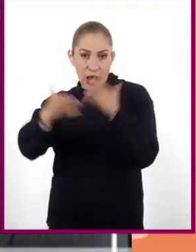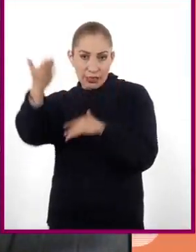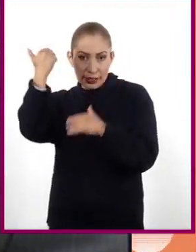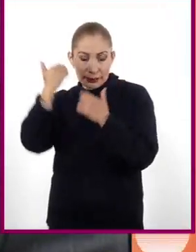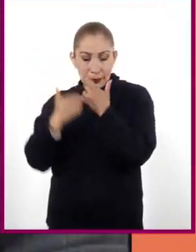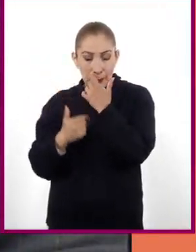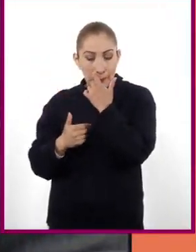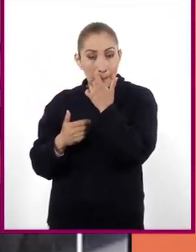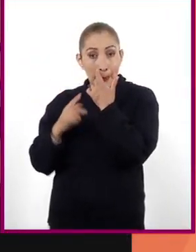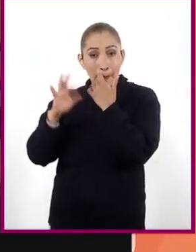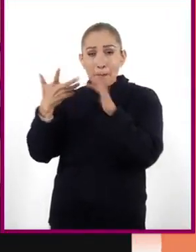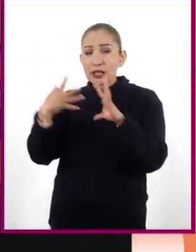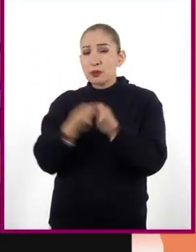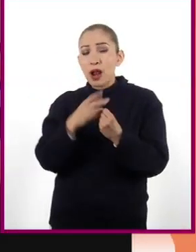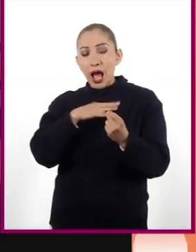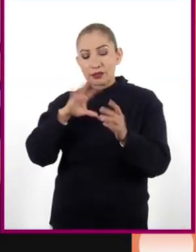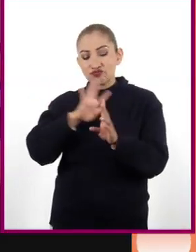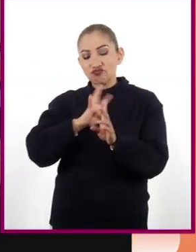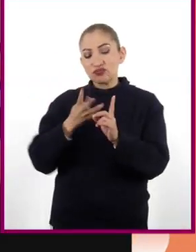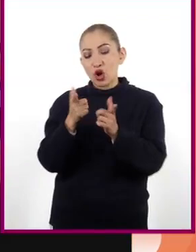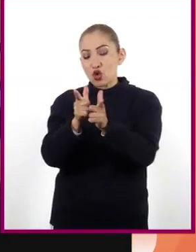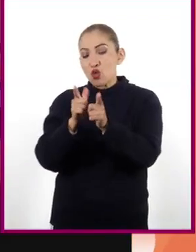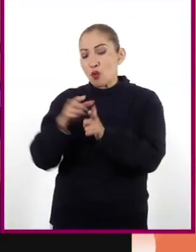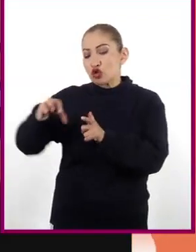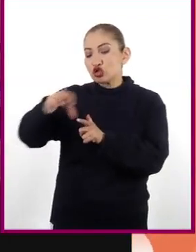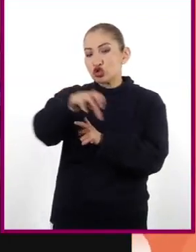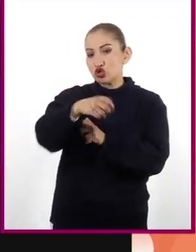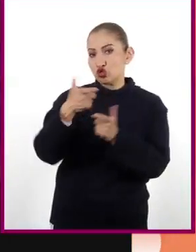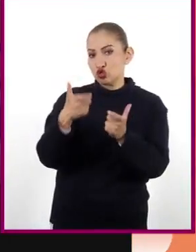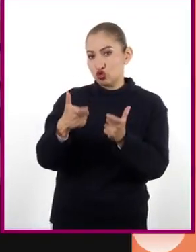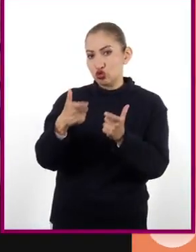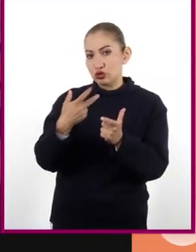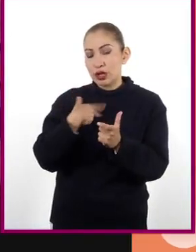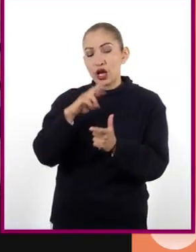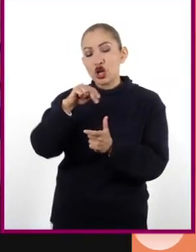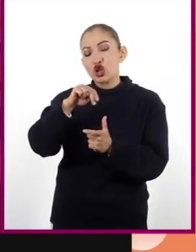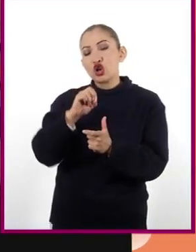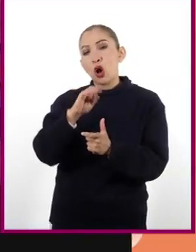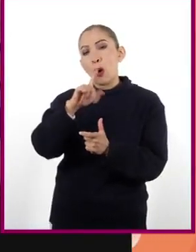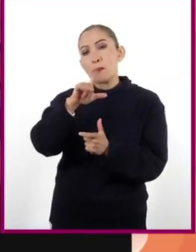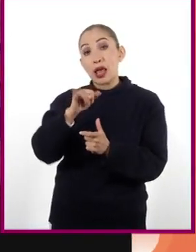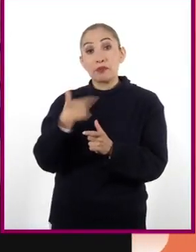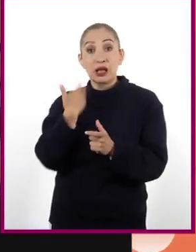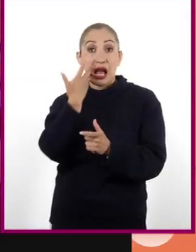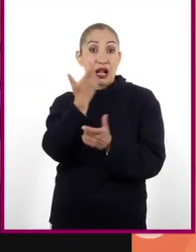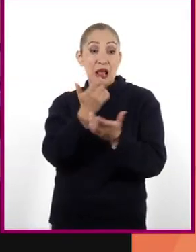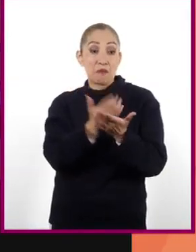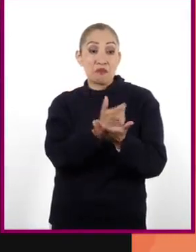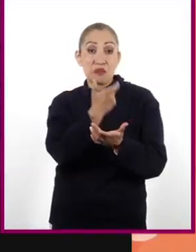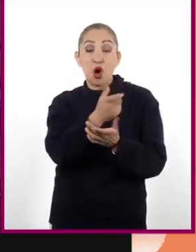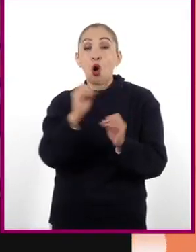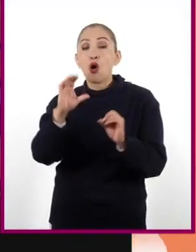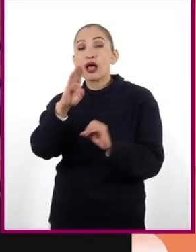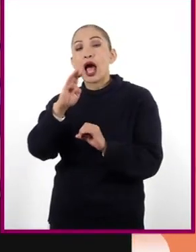esa época, y alrededor de ellos se formaba un grupo de gente noble, que a veces adquiría la nobleza por dinero, y de